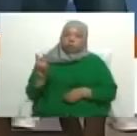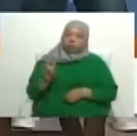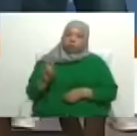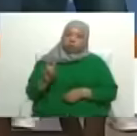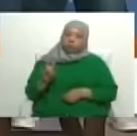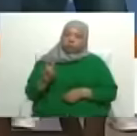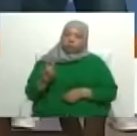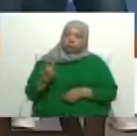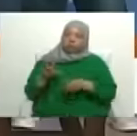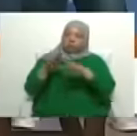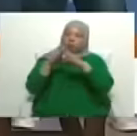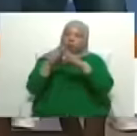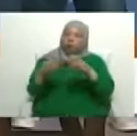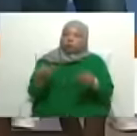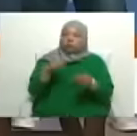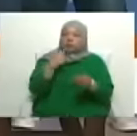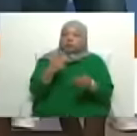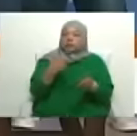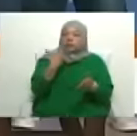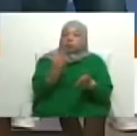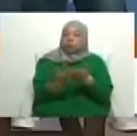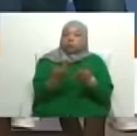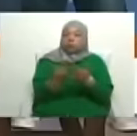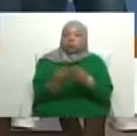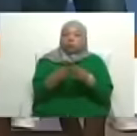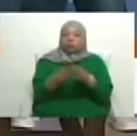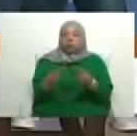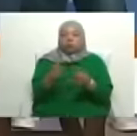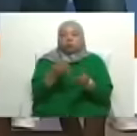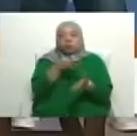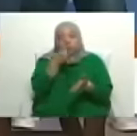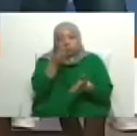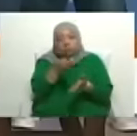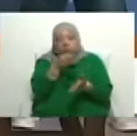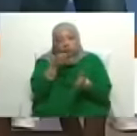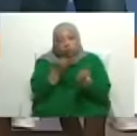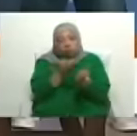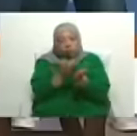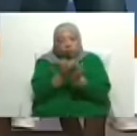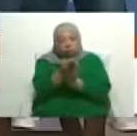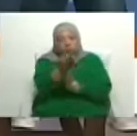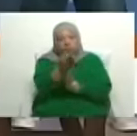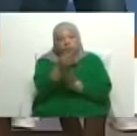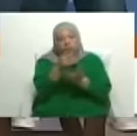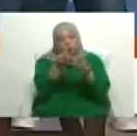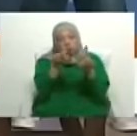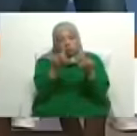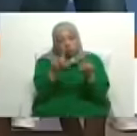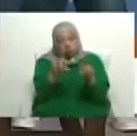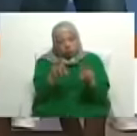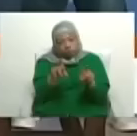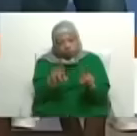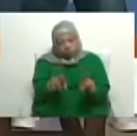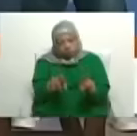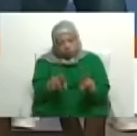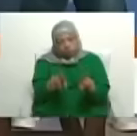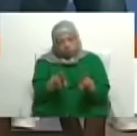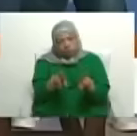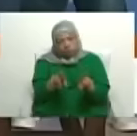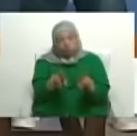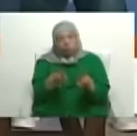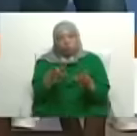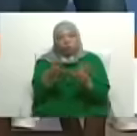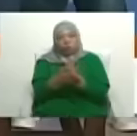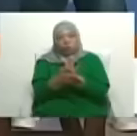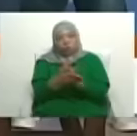Y todos los testimonios, porque todos se sometieron a las pruebas, a los mecanismos